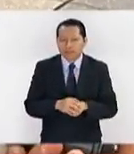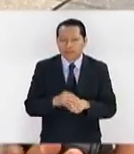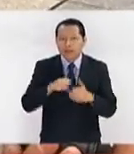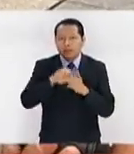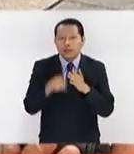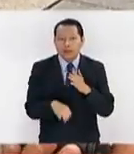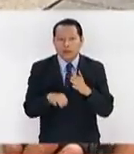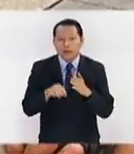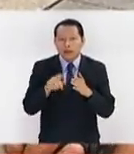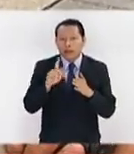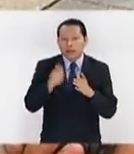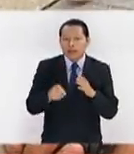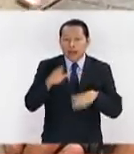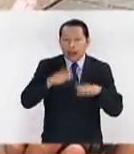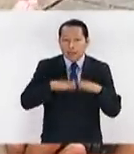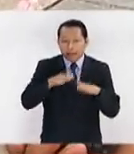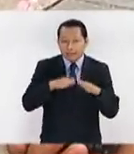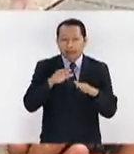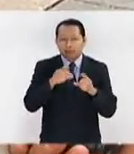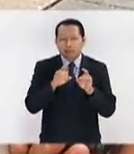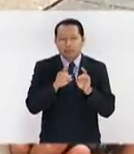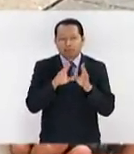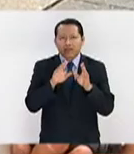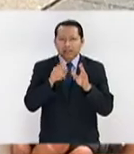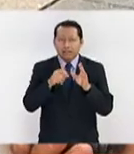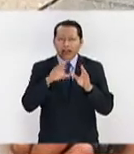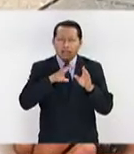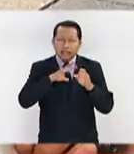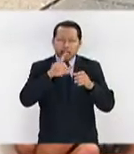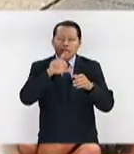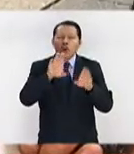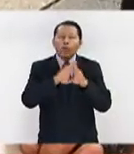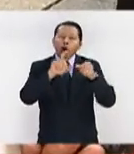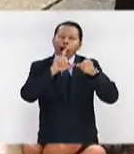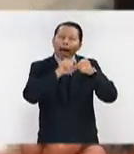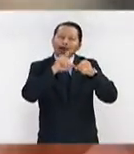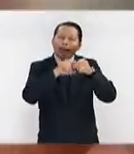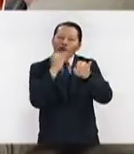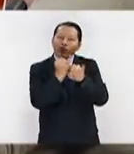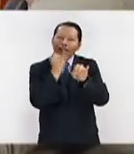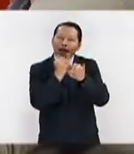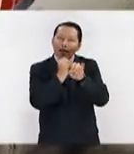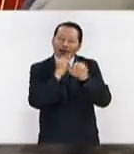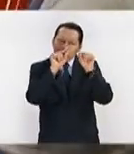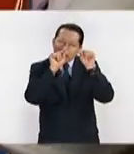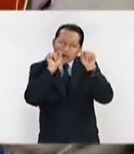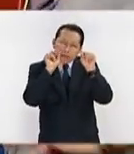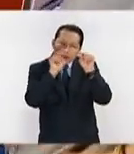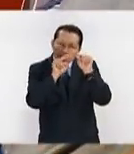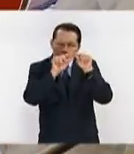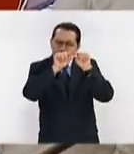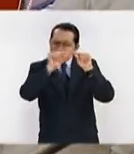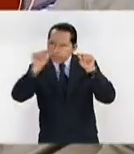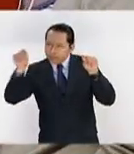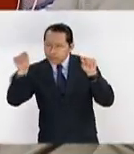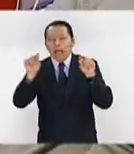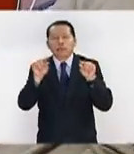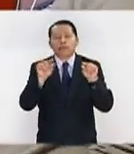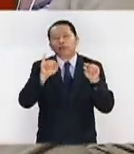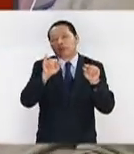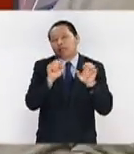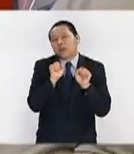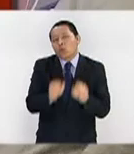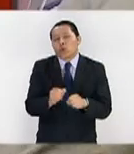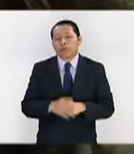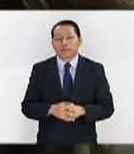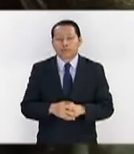al principio de la URL se pone el candadito que quiere decir que es una página segura, es una página verificada. Entre las recomendaciones que pueden ser consultadas